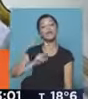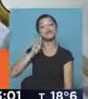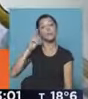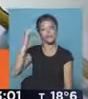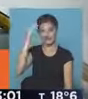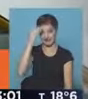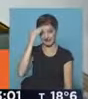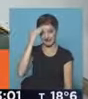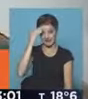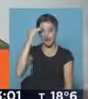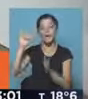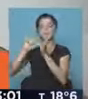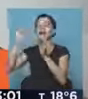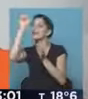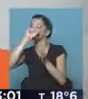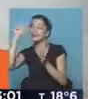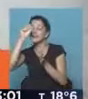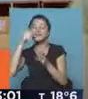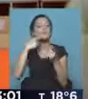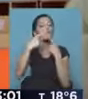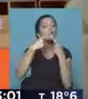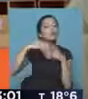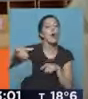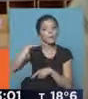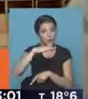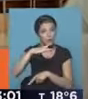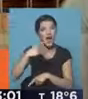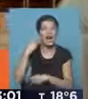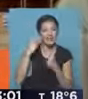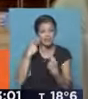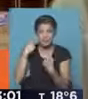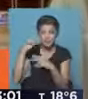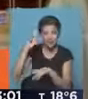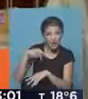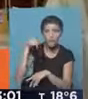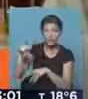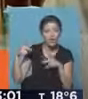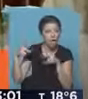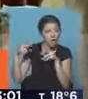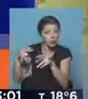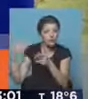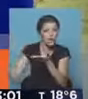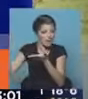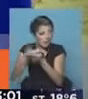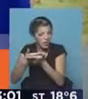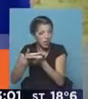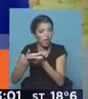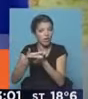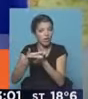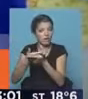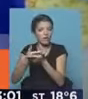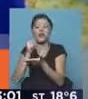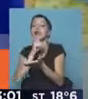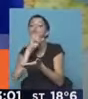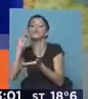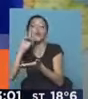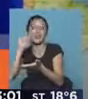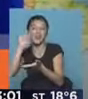Grecia celebró un referéndum para decidir si aceptar o no las duras medidas de ajuste exigidas por los acreedores y la troika